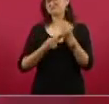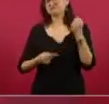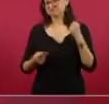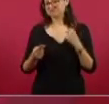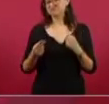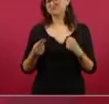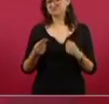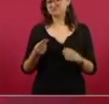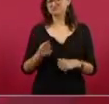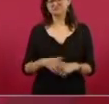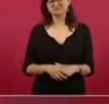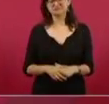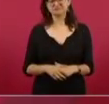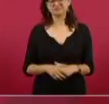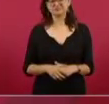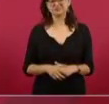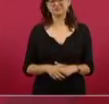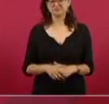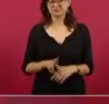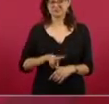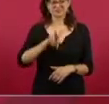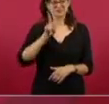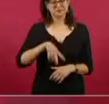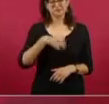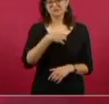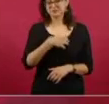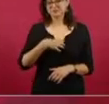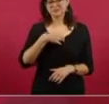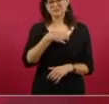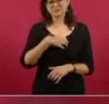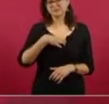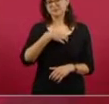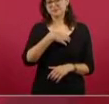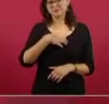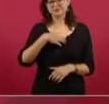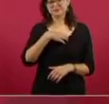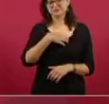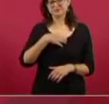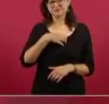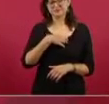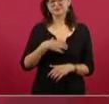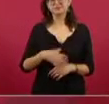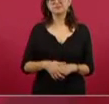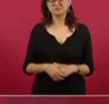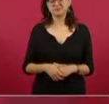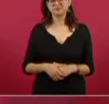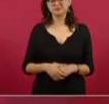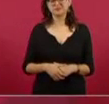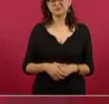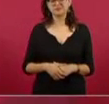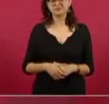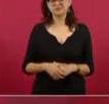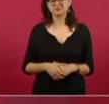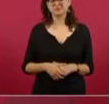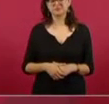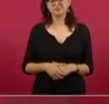de verdad que estamos muy contentos de que Elenita